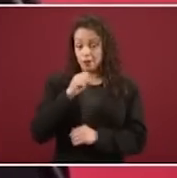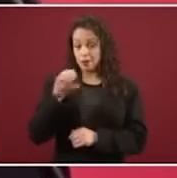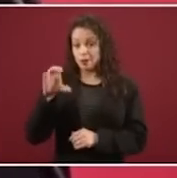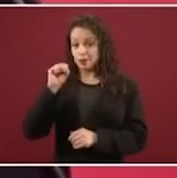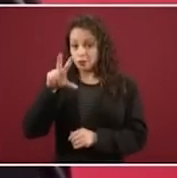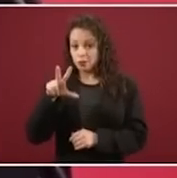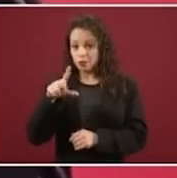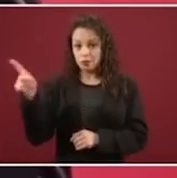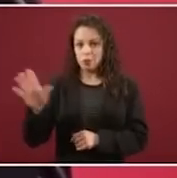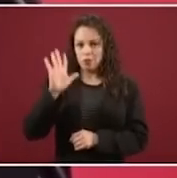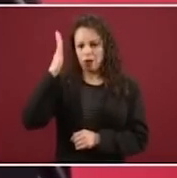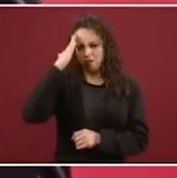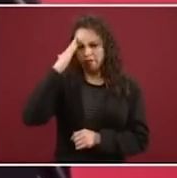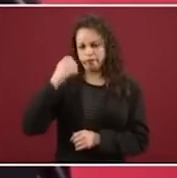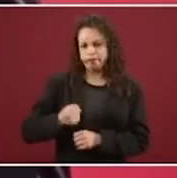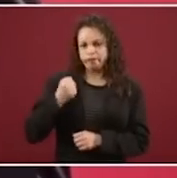prevalecía,